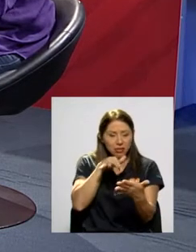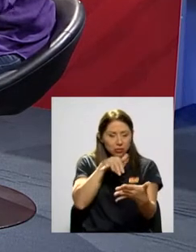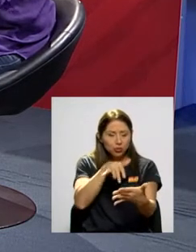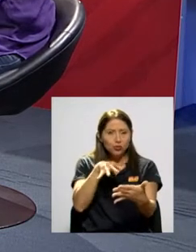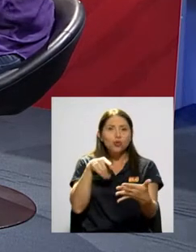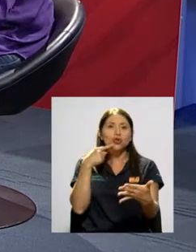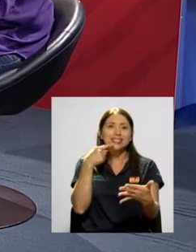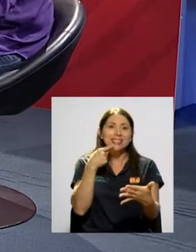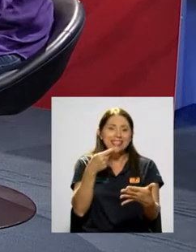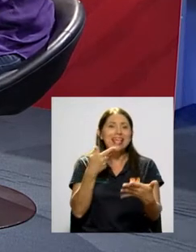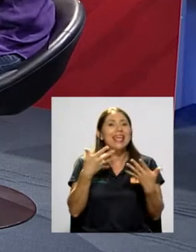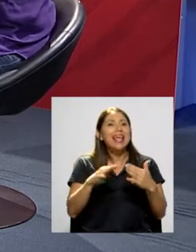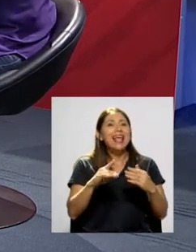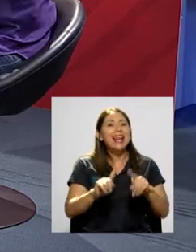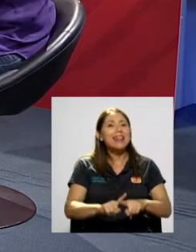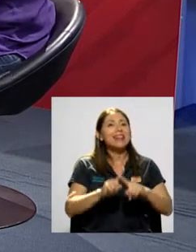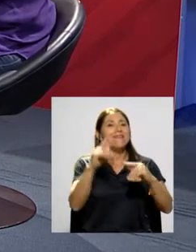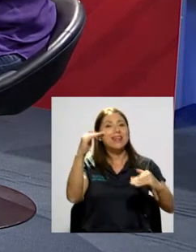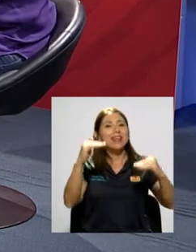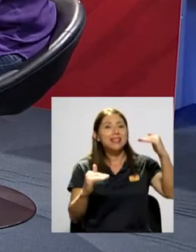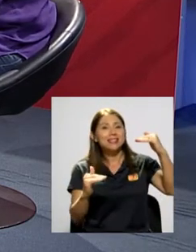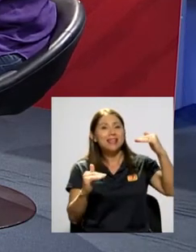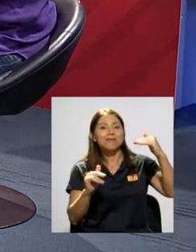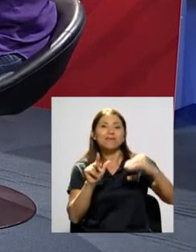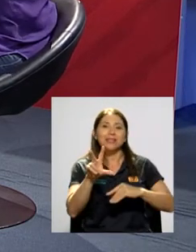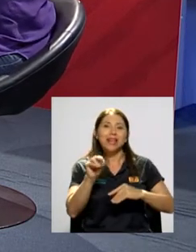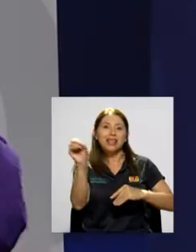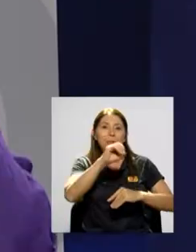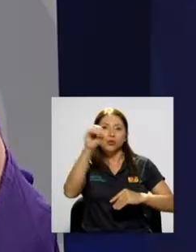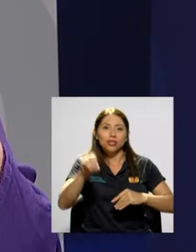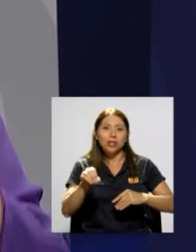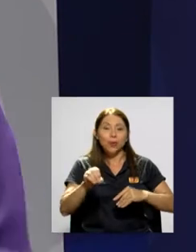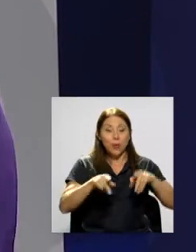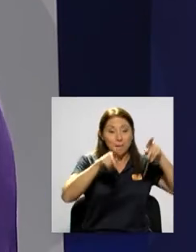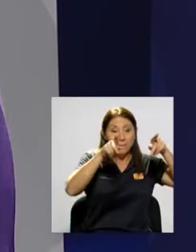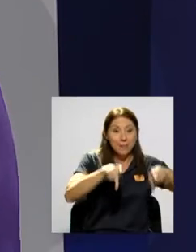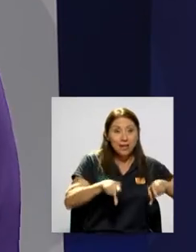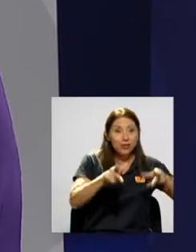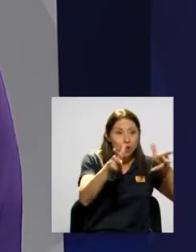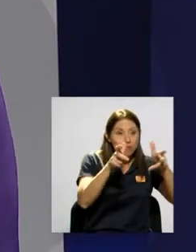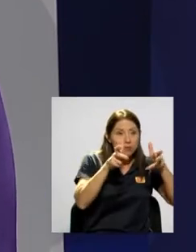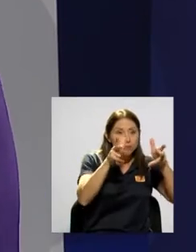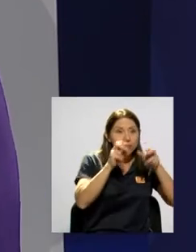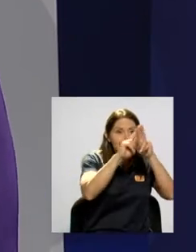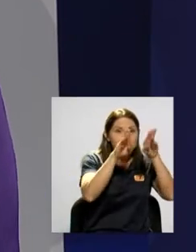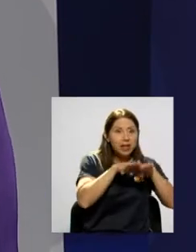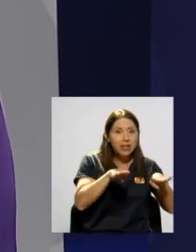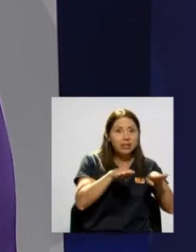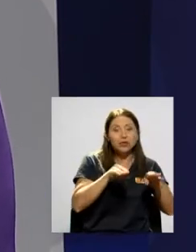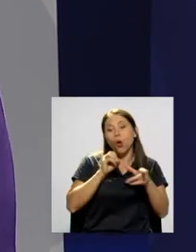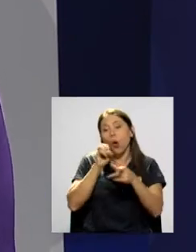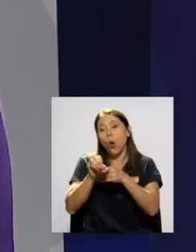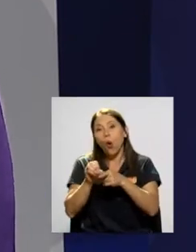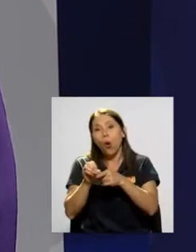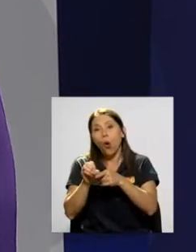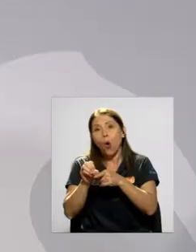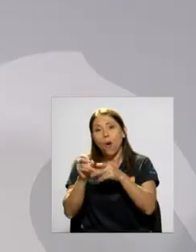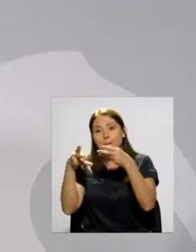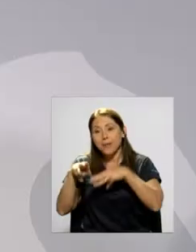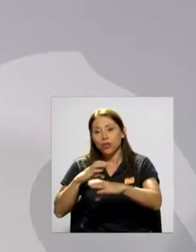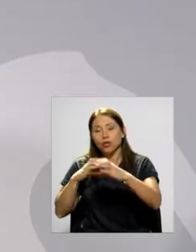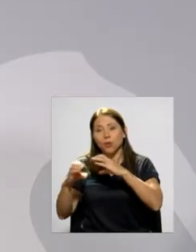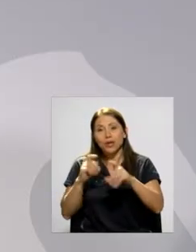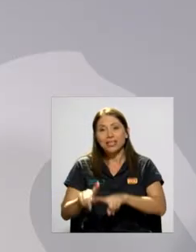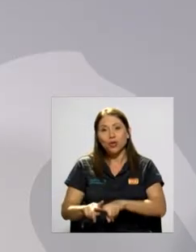sigue siendo por lo menos de un 30% entre quien consume la noticia por redes sociales y quien la consume directamente desde prensa de televisión. Y eso